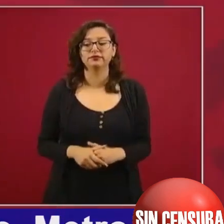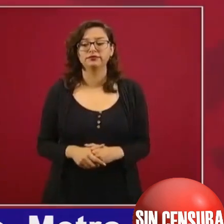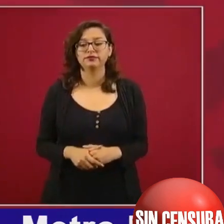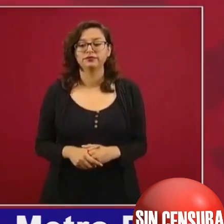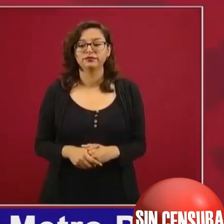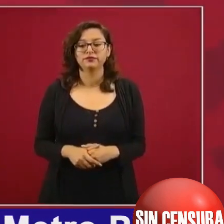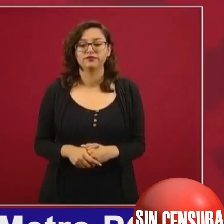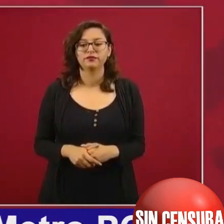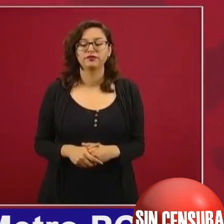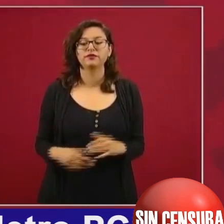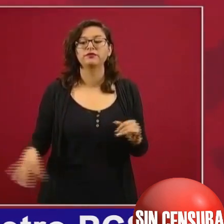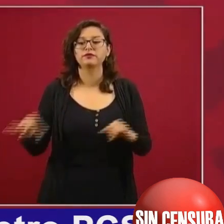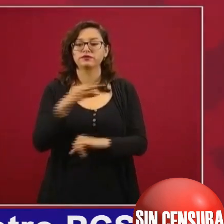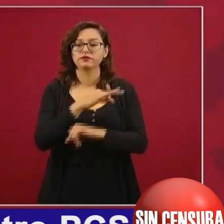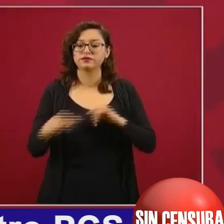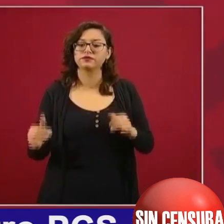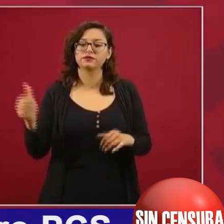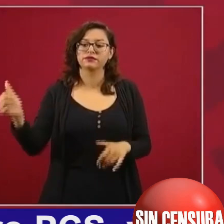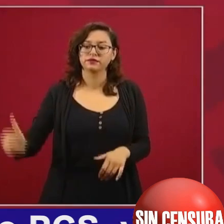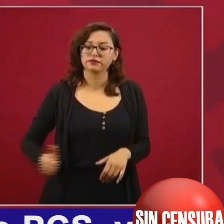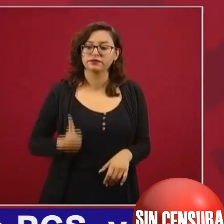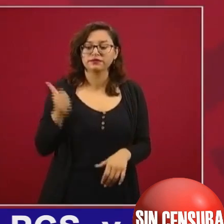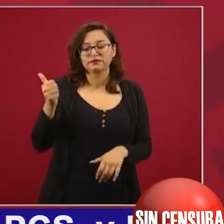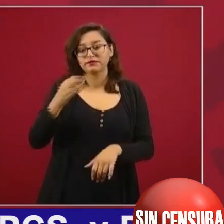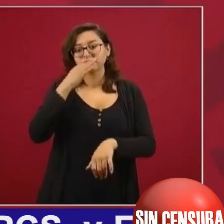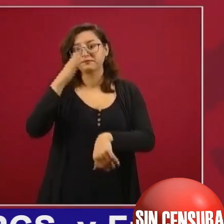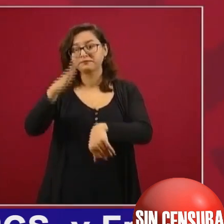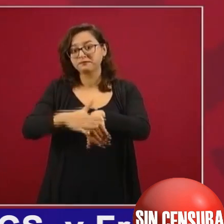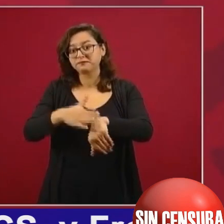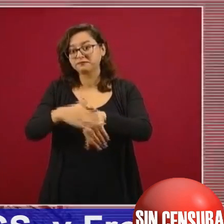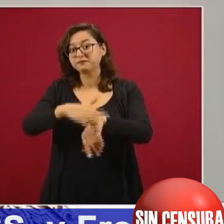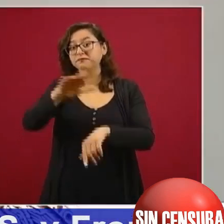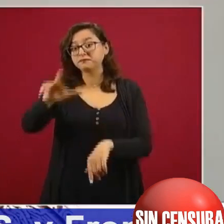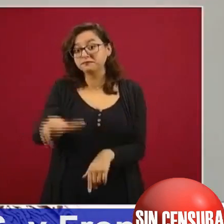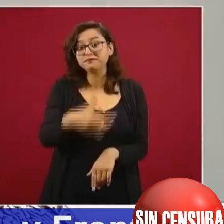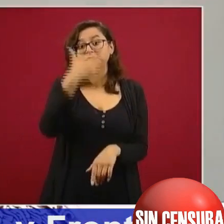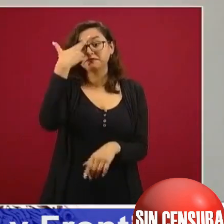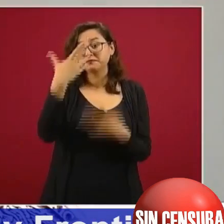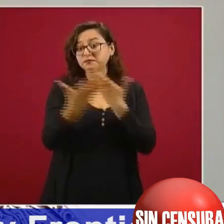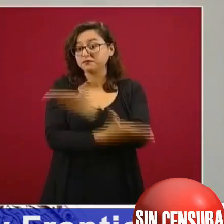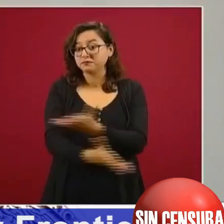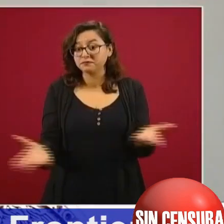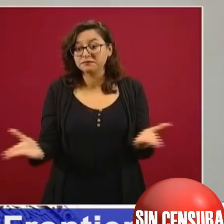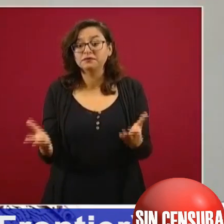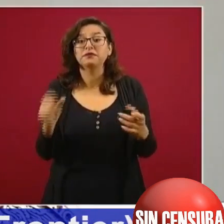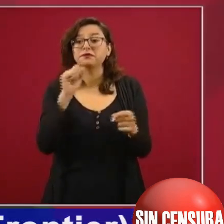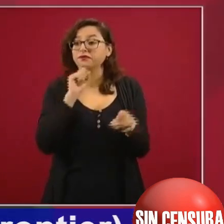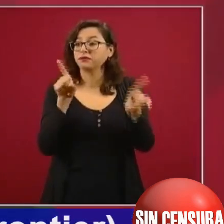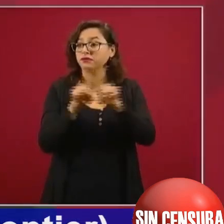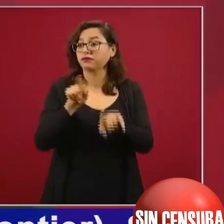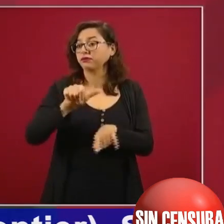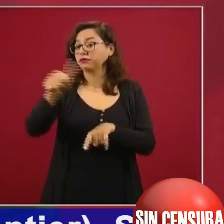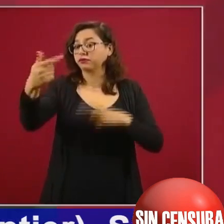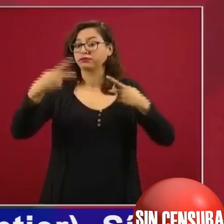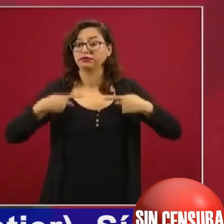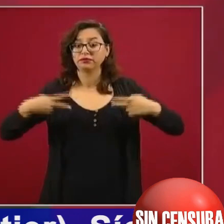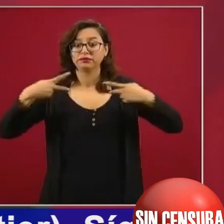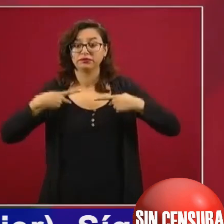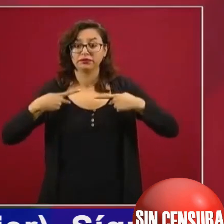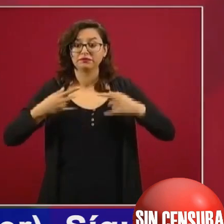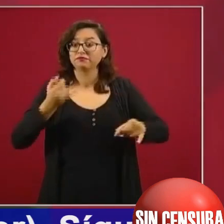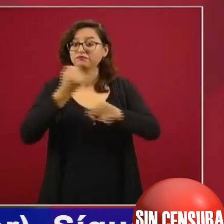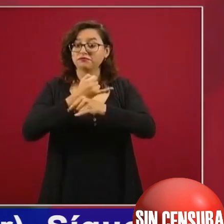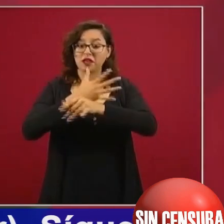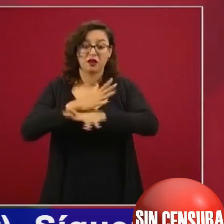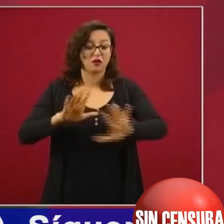positivas. Finalmente aprovecho para recordarle también a los medios de comunicación o cualquier persona que los datos son